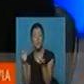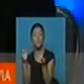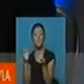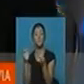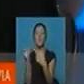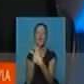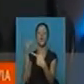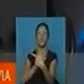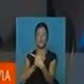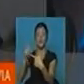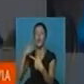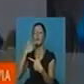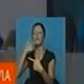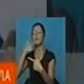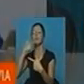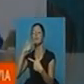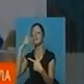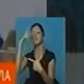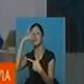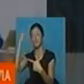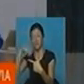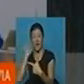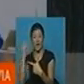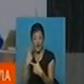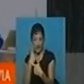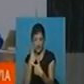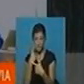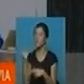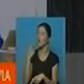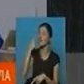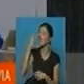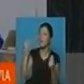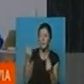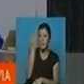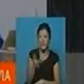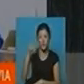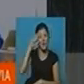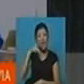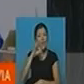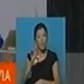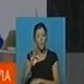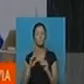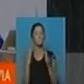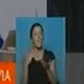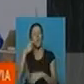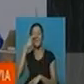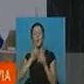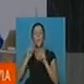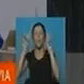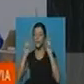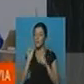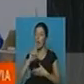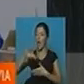China University de Shanghai. Hay un interés... ¿Por la figura de Evo? Por algunos temas de América Latina y en